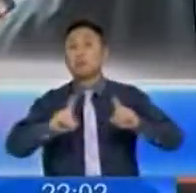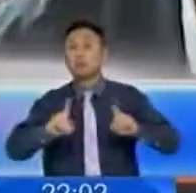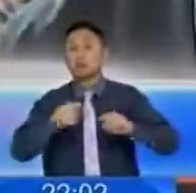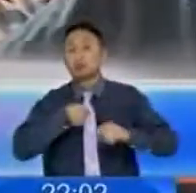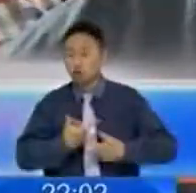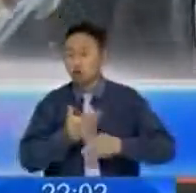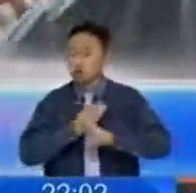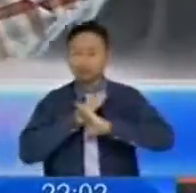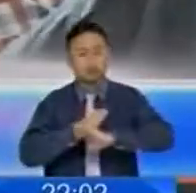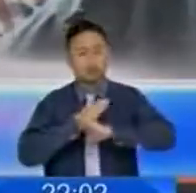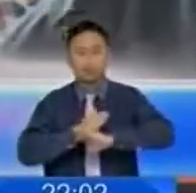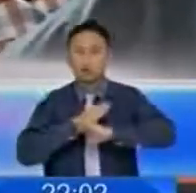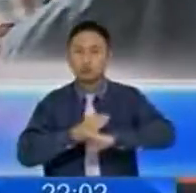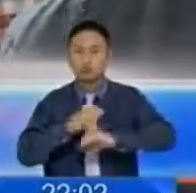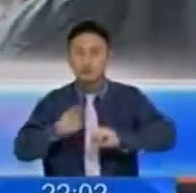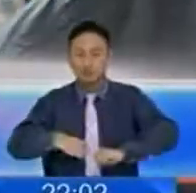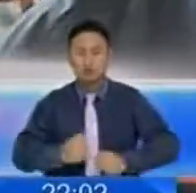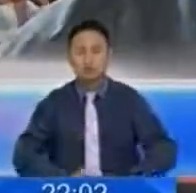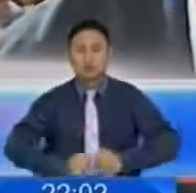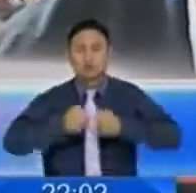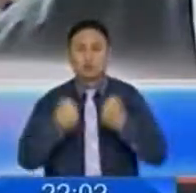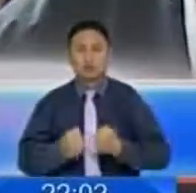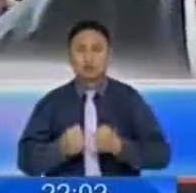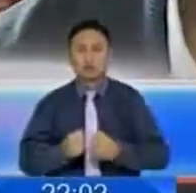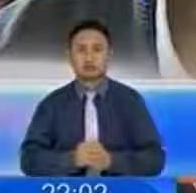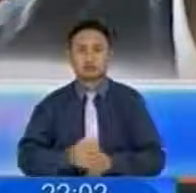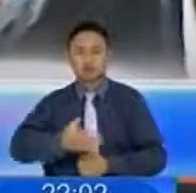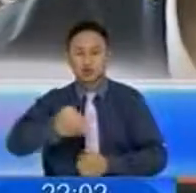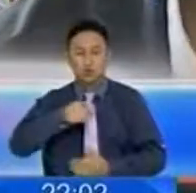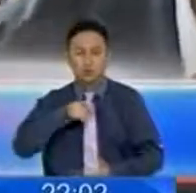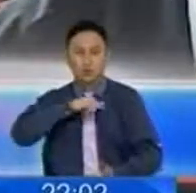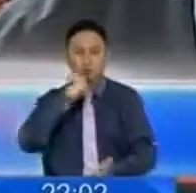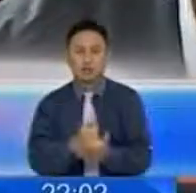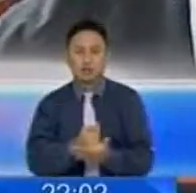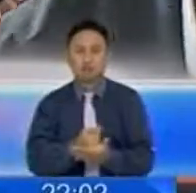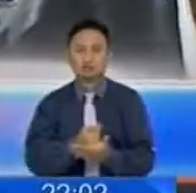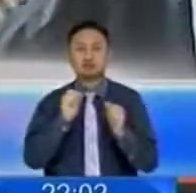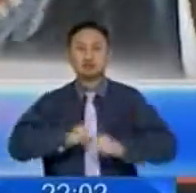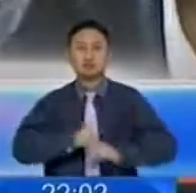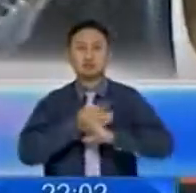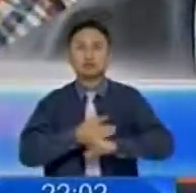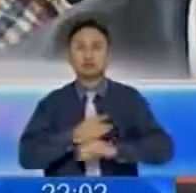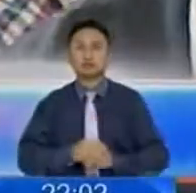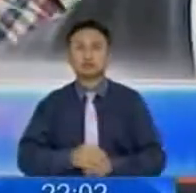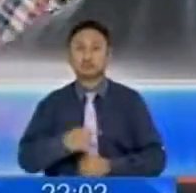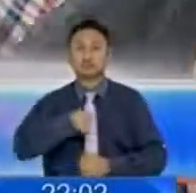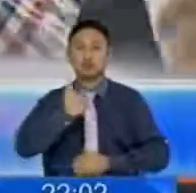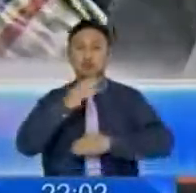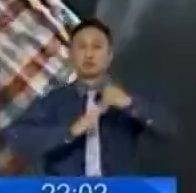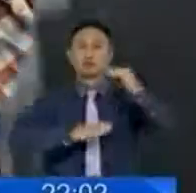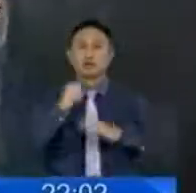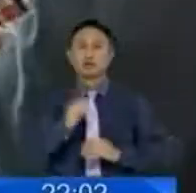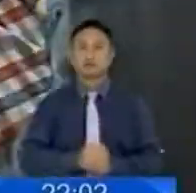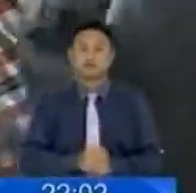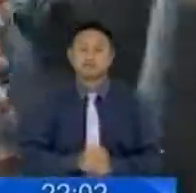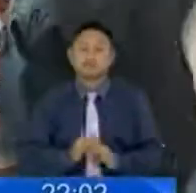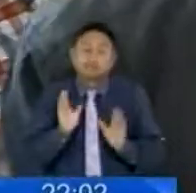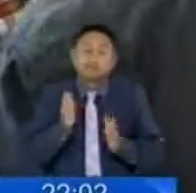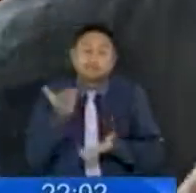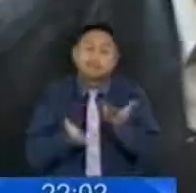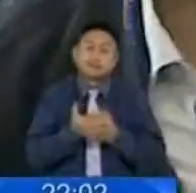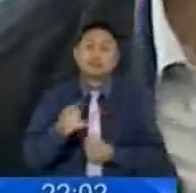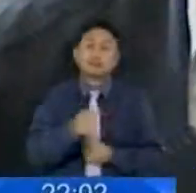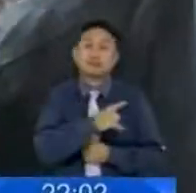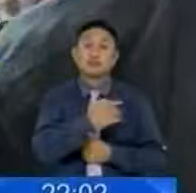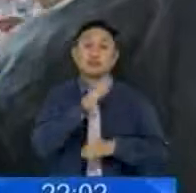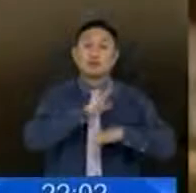seguiré defendiendo con la fuerza de las convicciones y con la fuerza de, sobre todo, de ser inocente. Por presuntamente haber incurrido en el delito